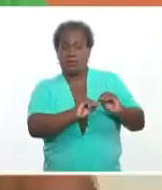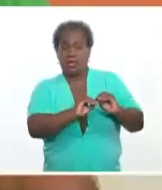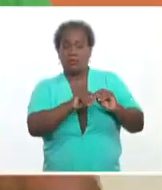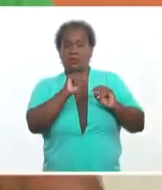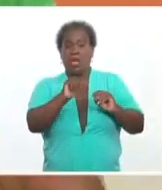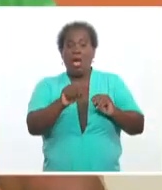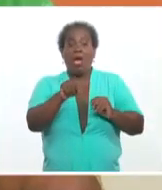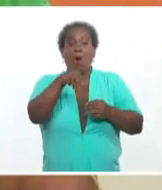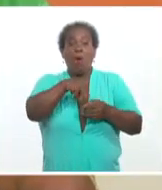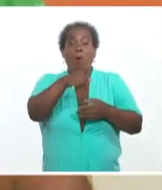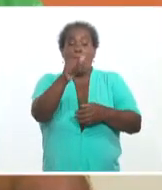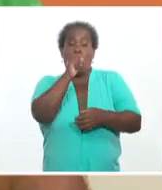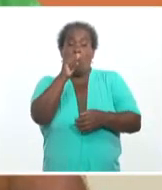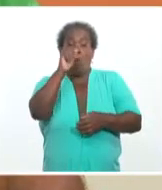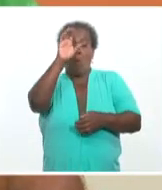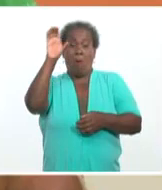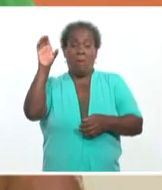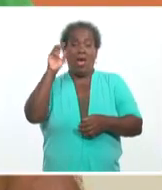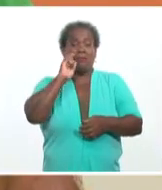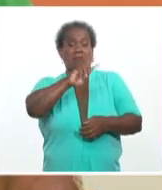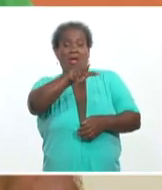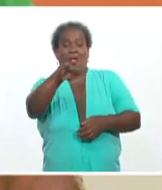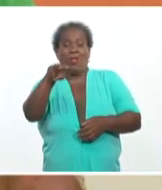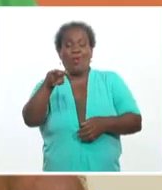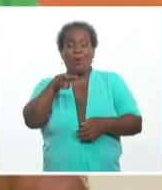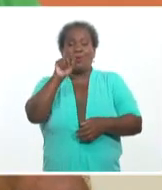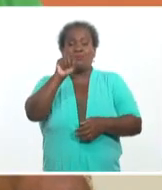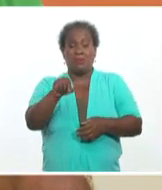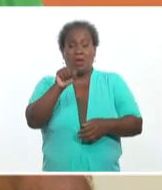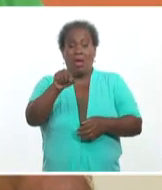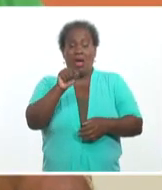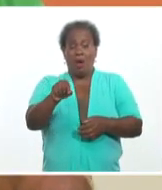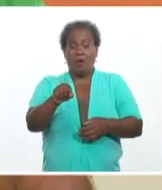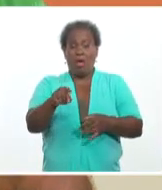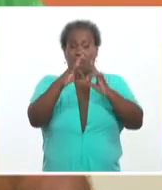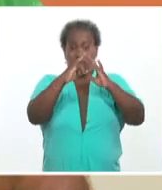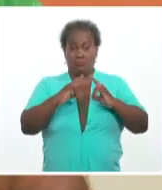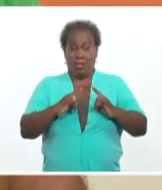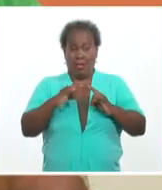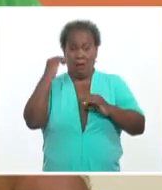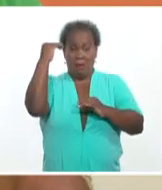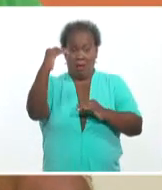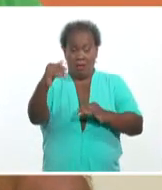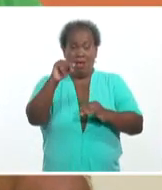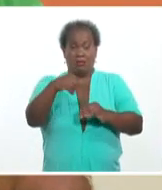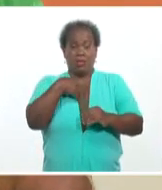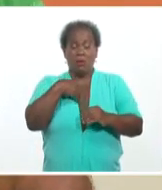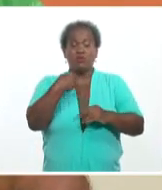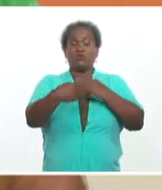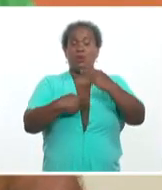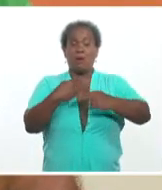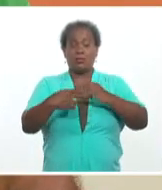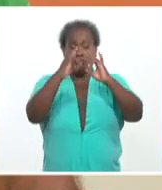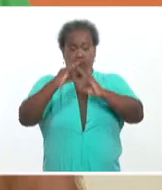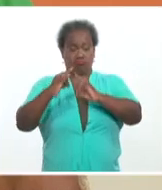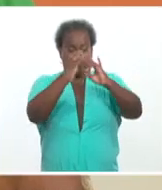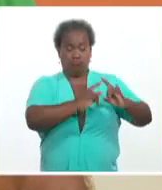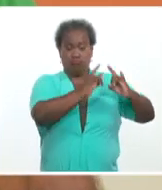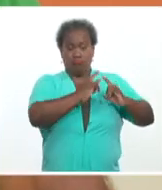mirador con la nueva modalidad que tenemos ahora en campismo de tiendas de campaña se van a hacer unas plataformas en